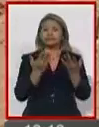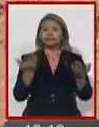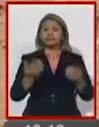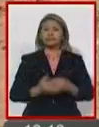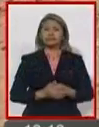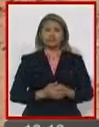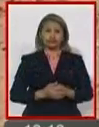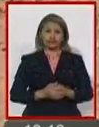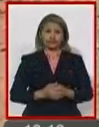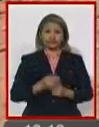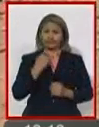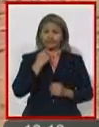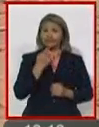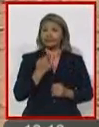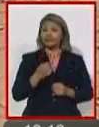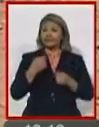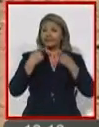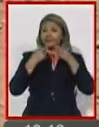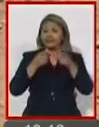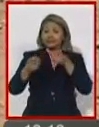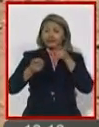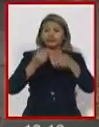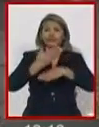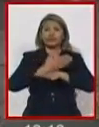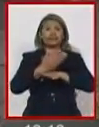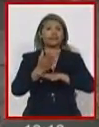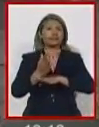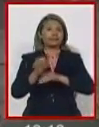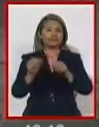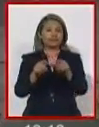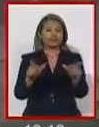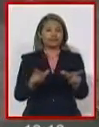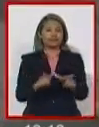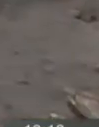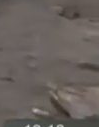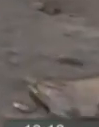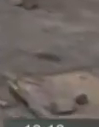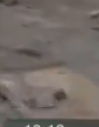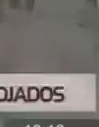cosas. El municipio, por su parte, anunció controles en las próximas horas en esta zona.